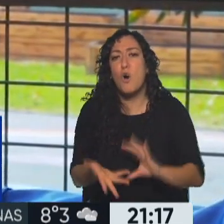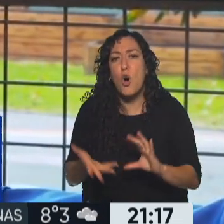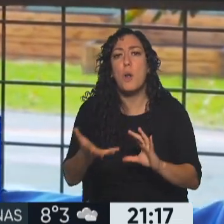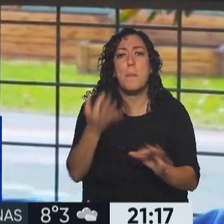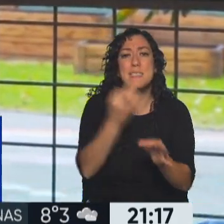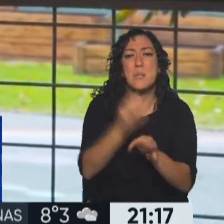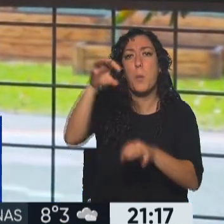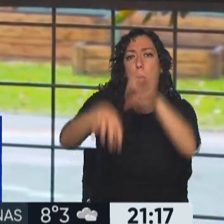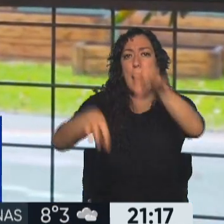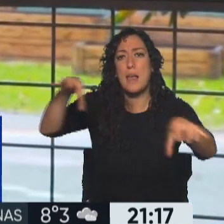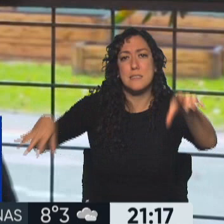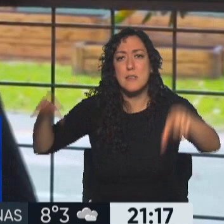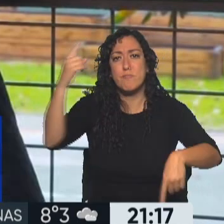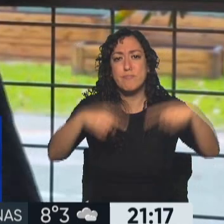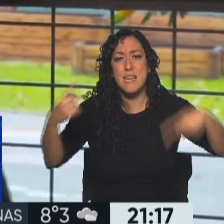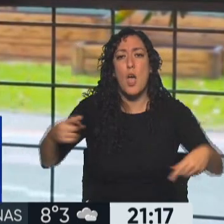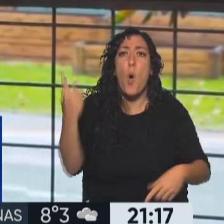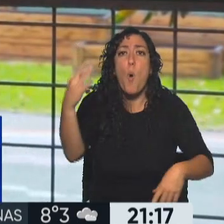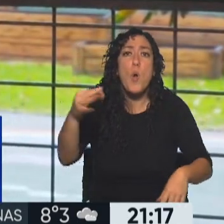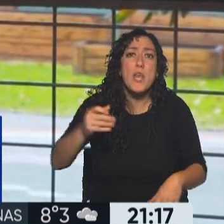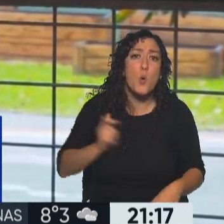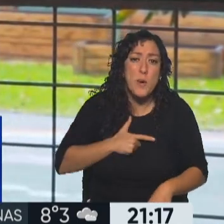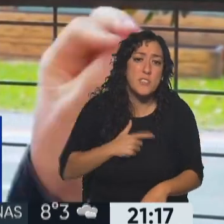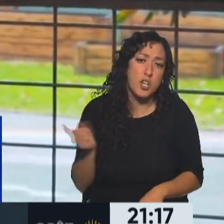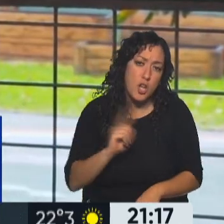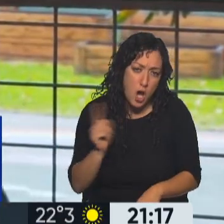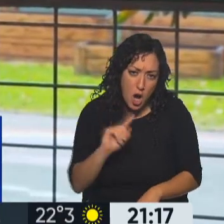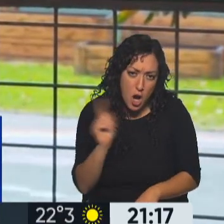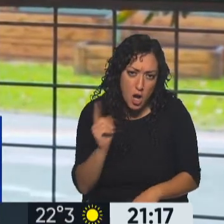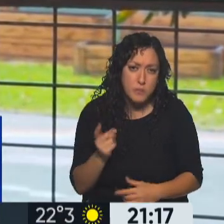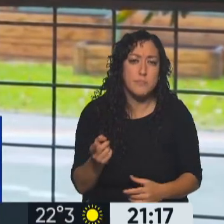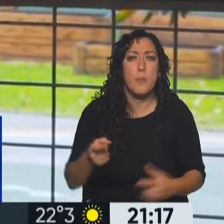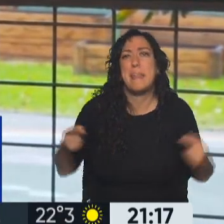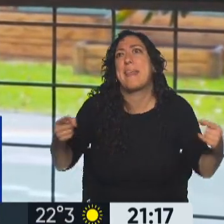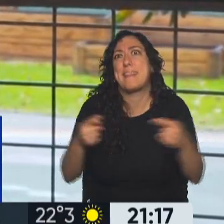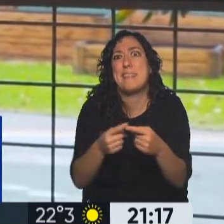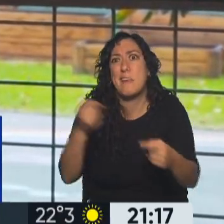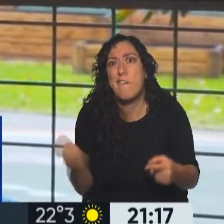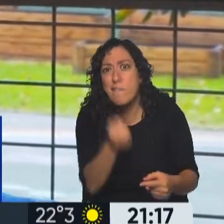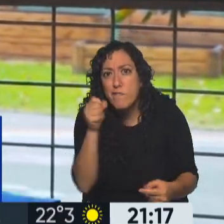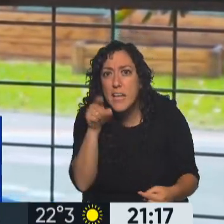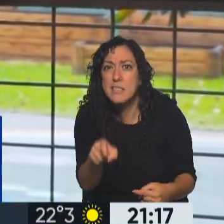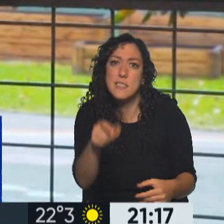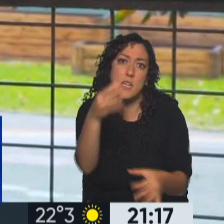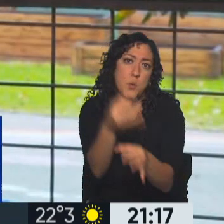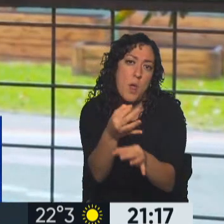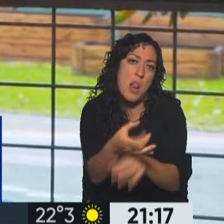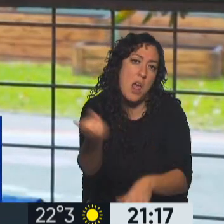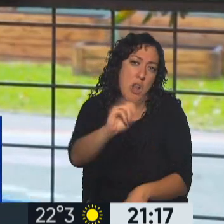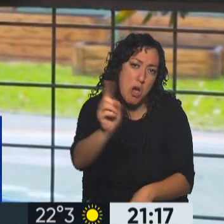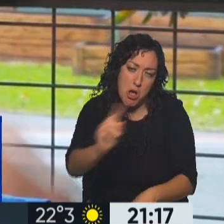muchas escuelas, no somos las únicas y no creemos que sea en esta puntualmente. Sí, es